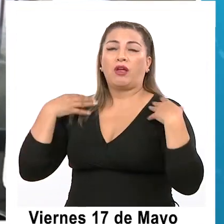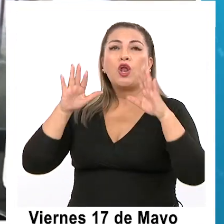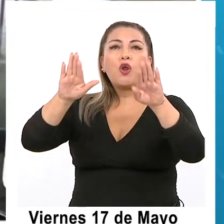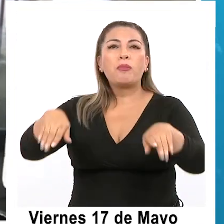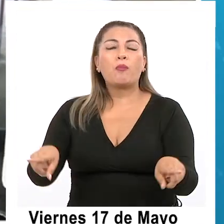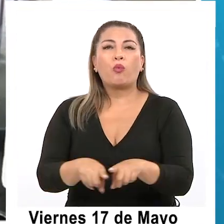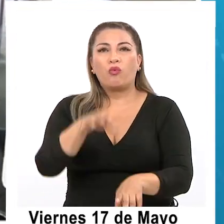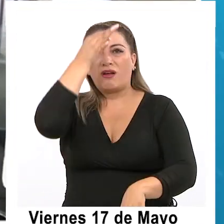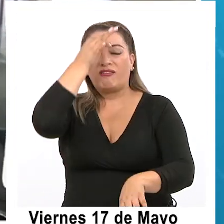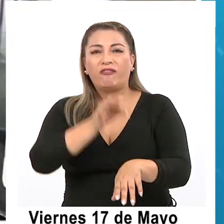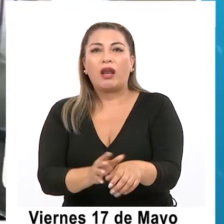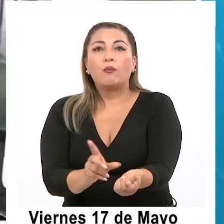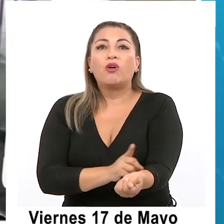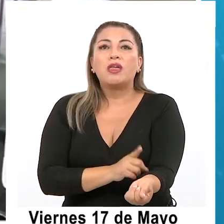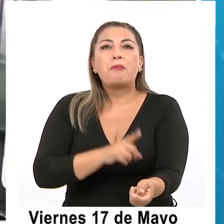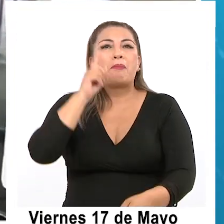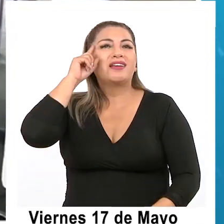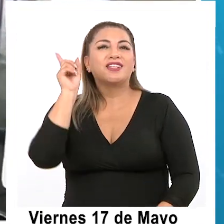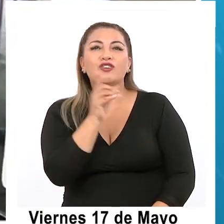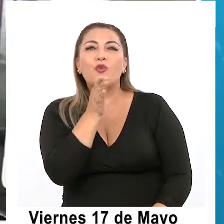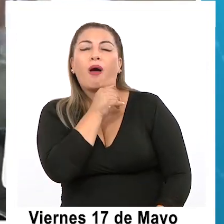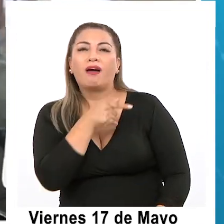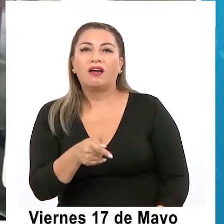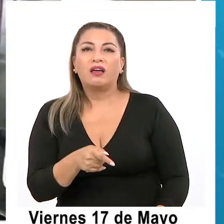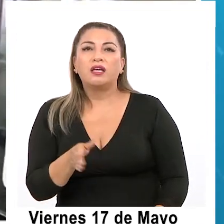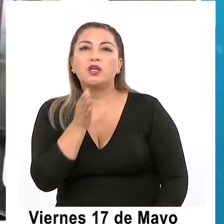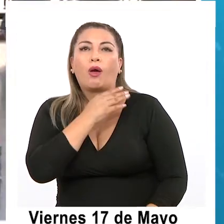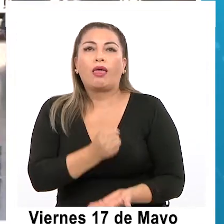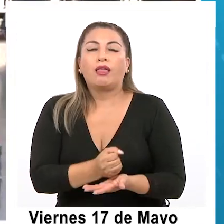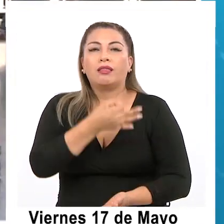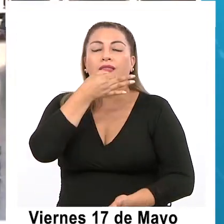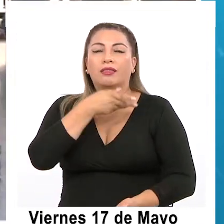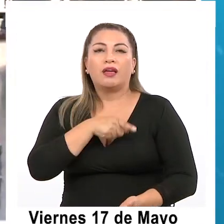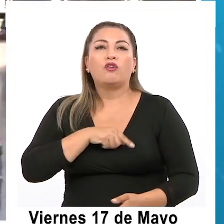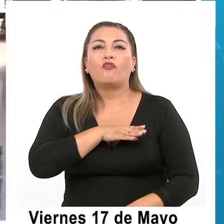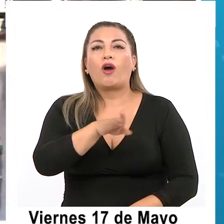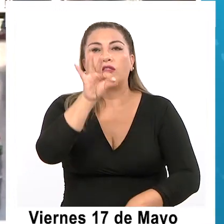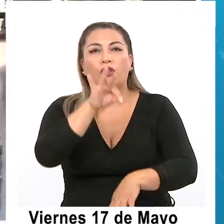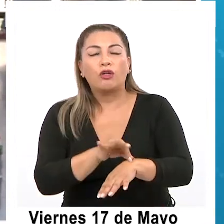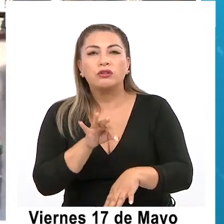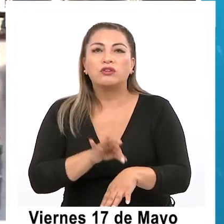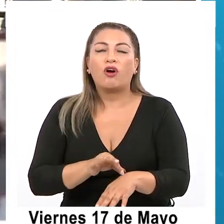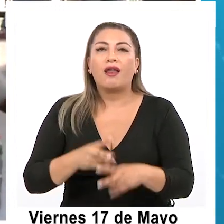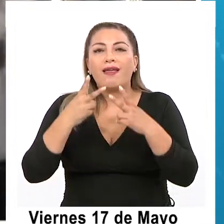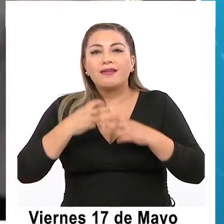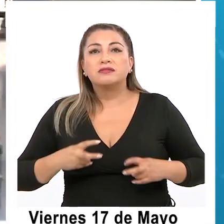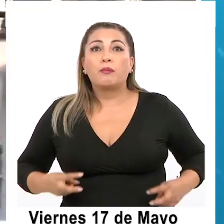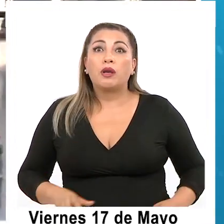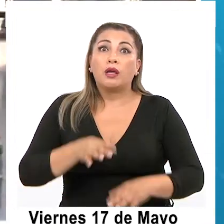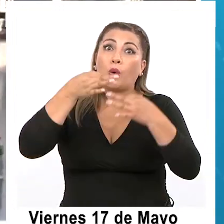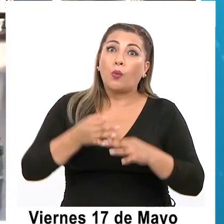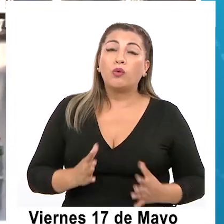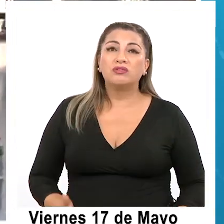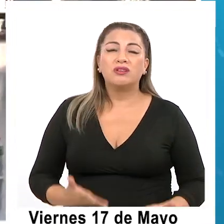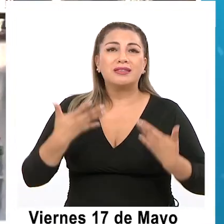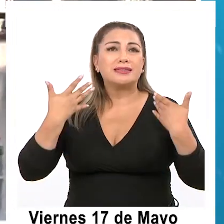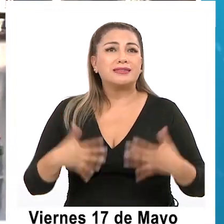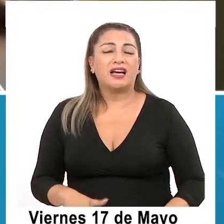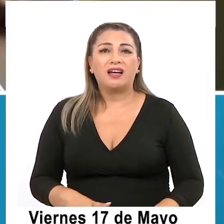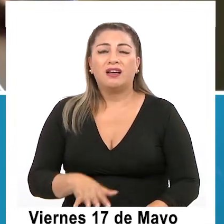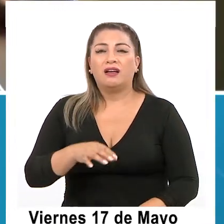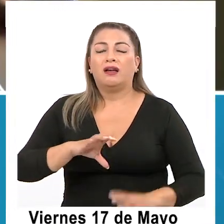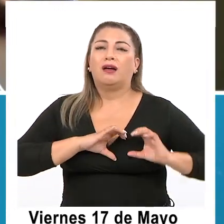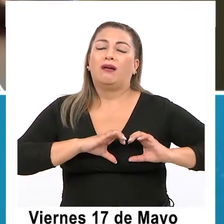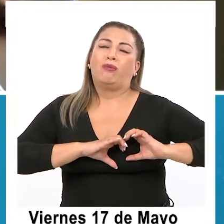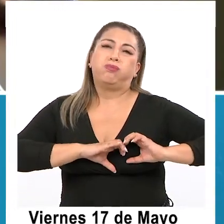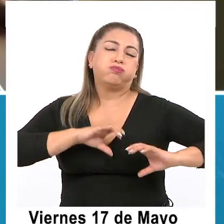diabético que cree que no es diabético y que no se toma los medicamentos, que no va a control, que no se hace los exámenes, hasta que llega el momento en que se infarta